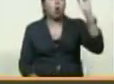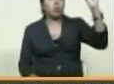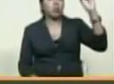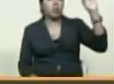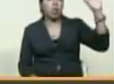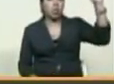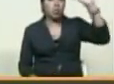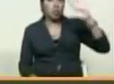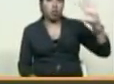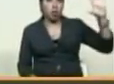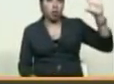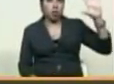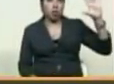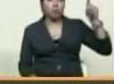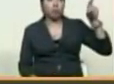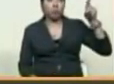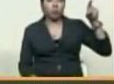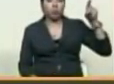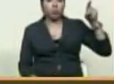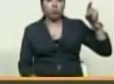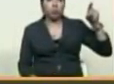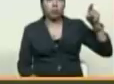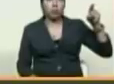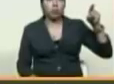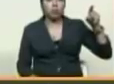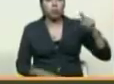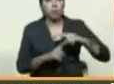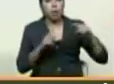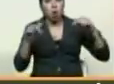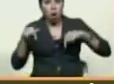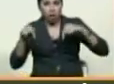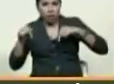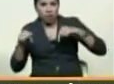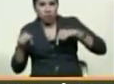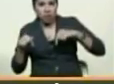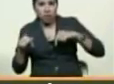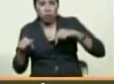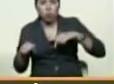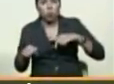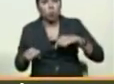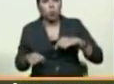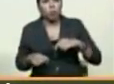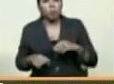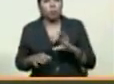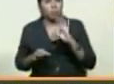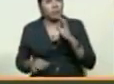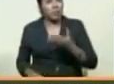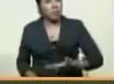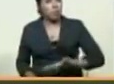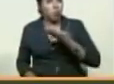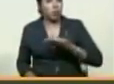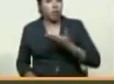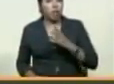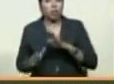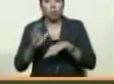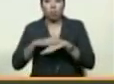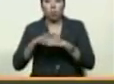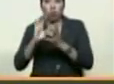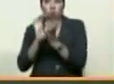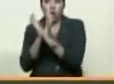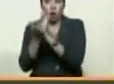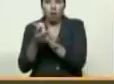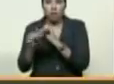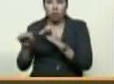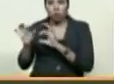hacia el occidente. Pero esto aquí que estamos haciendo hoy tiene un valor estratégico inigualable,